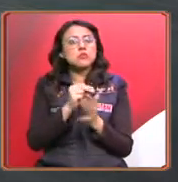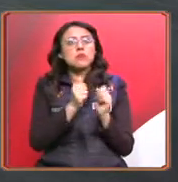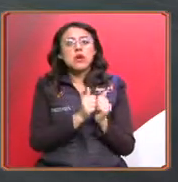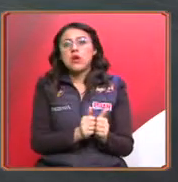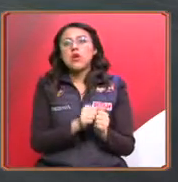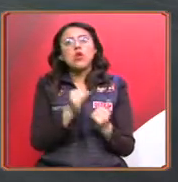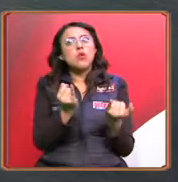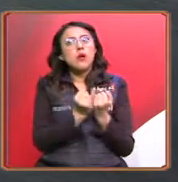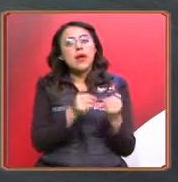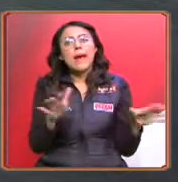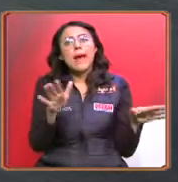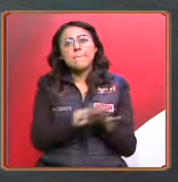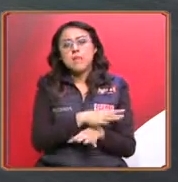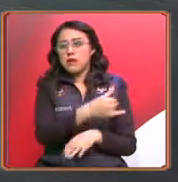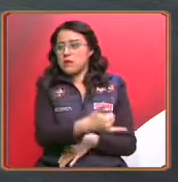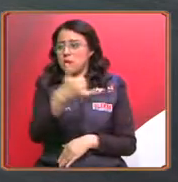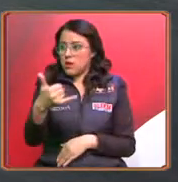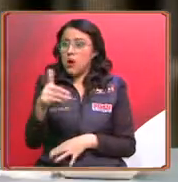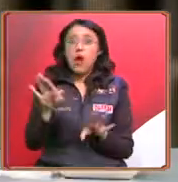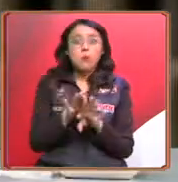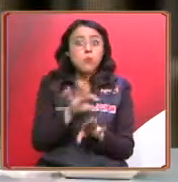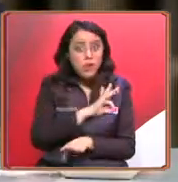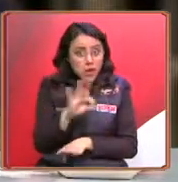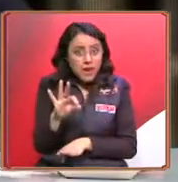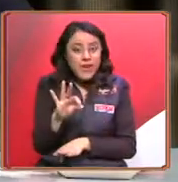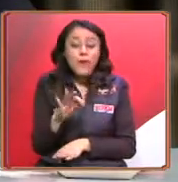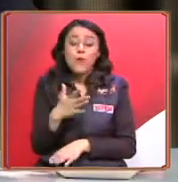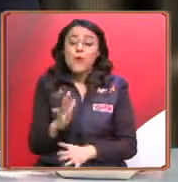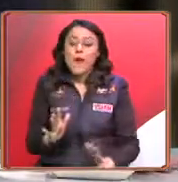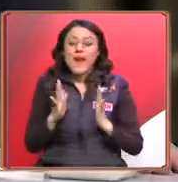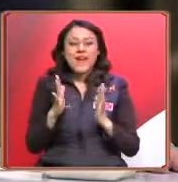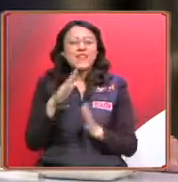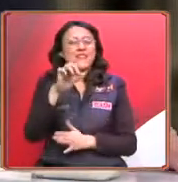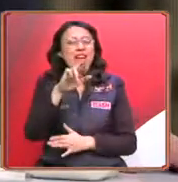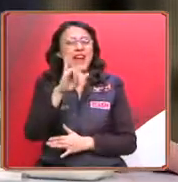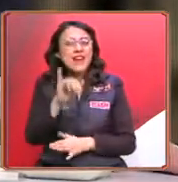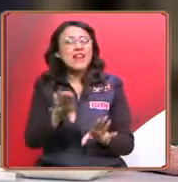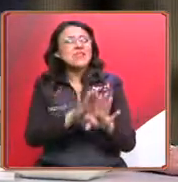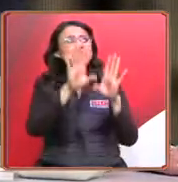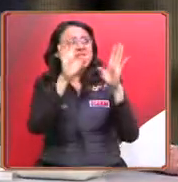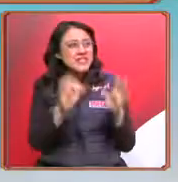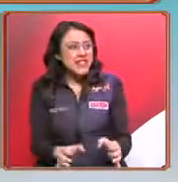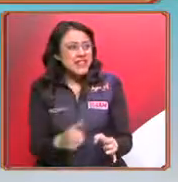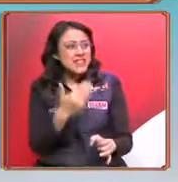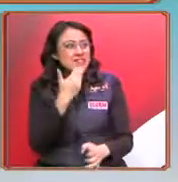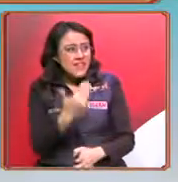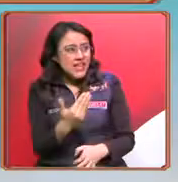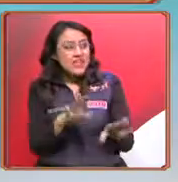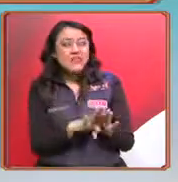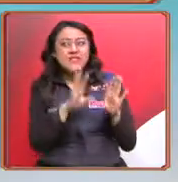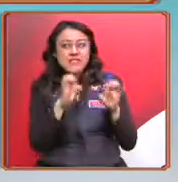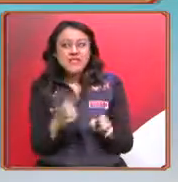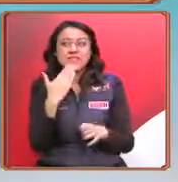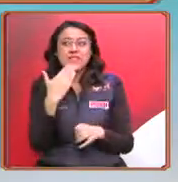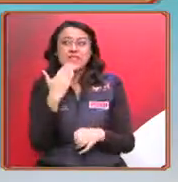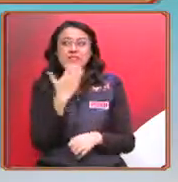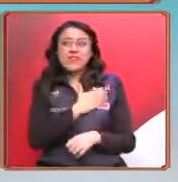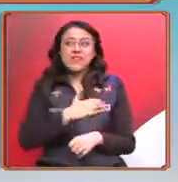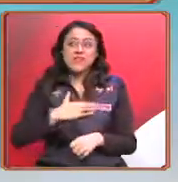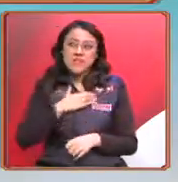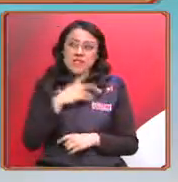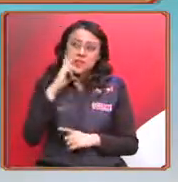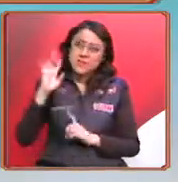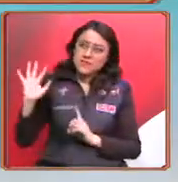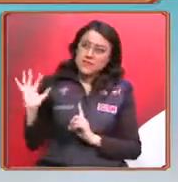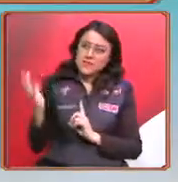No, puedes cambiar por otra casa, ¿cómo? Eso te ha ido mucho. Marianita Parrea, ¿cómo estás, Marianita? ¿Qué tal, señor? Pues me encuentro muy contenta. Vean nada